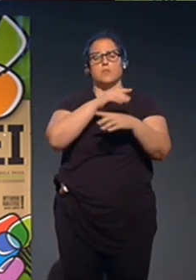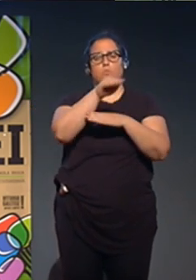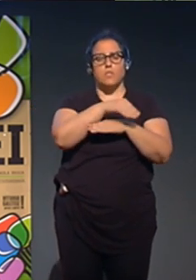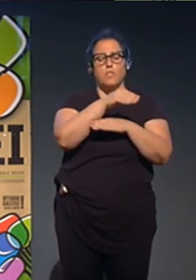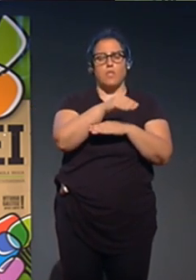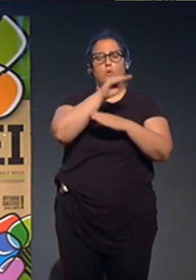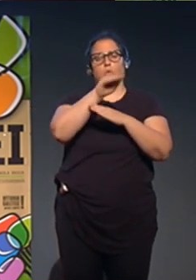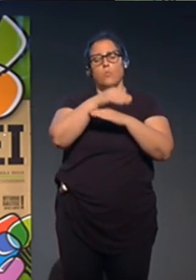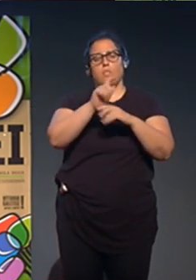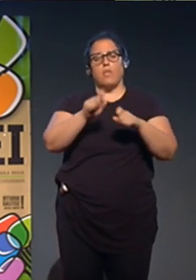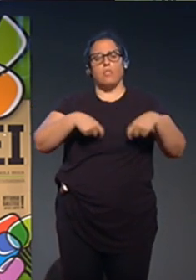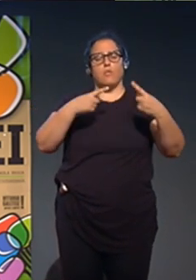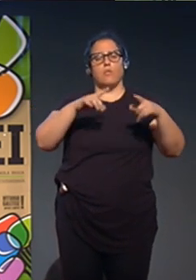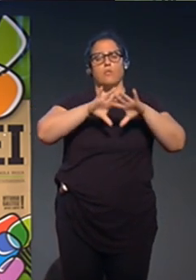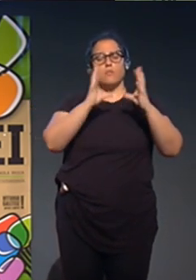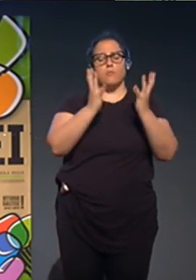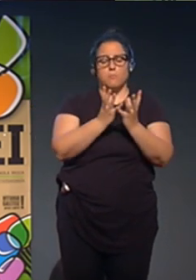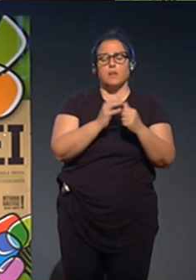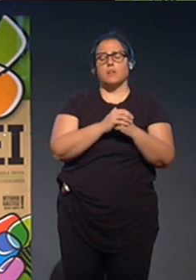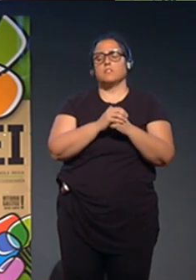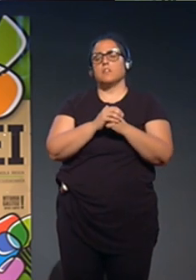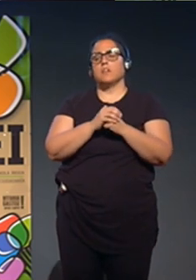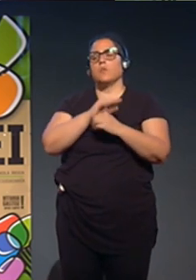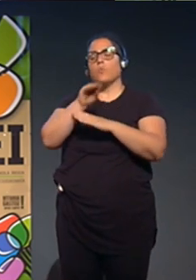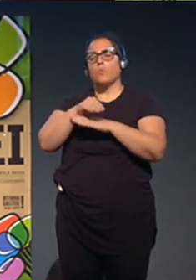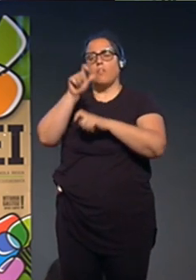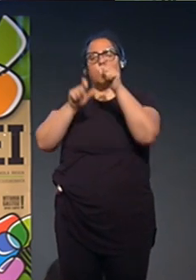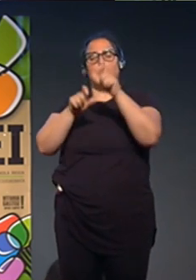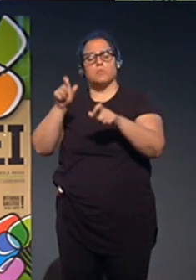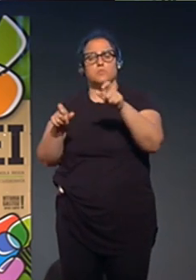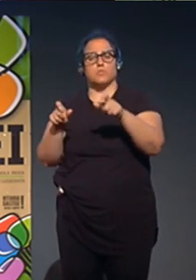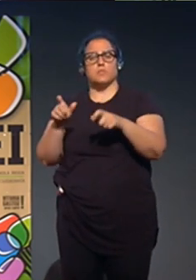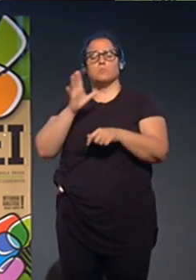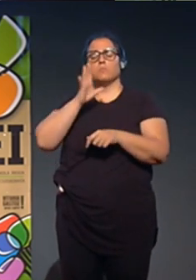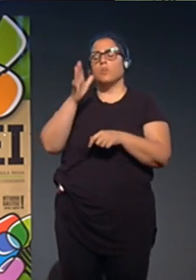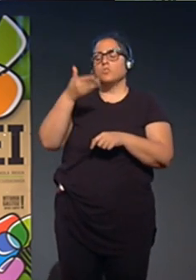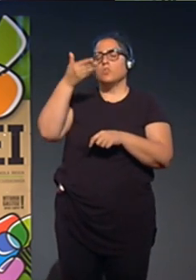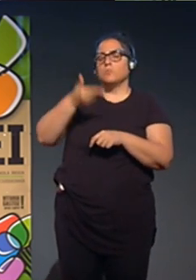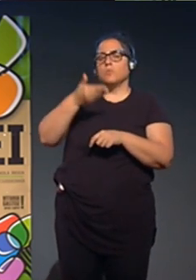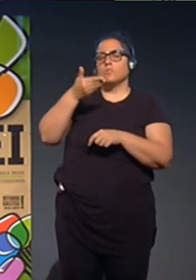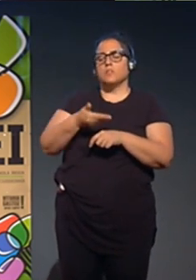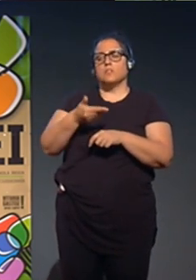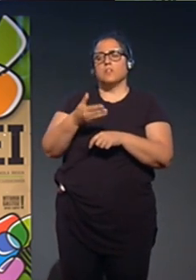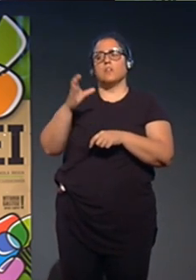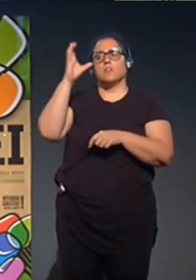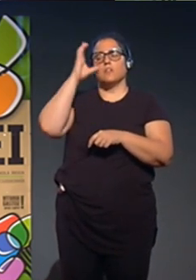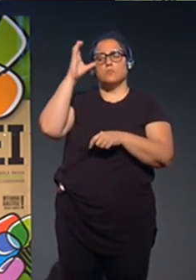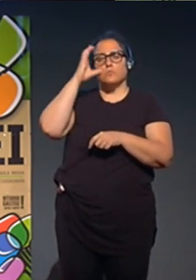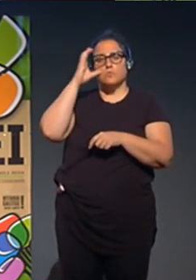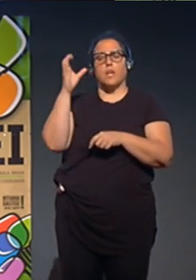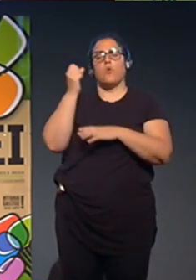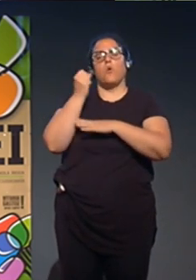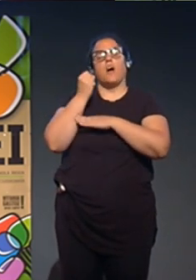entonces Bueno pues que también creo que es importante que escuchemos eh Y apoyemos Eh pues este tipo